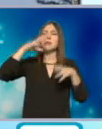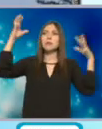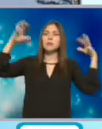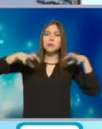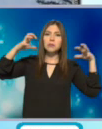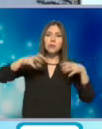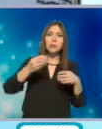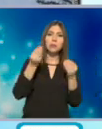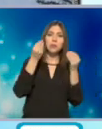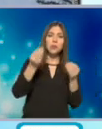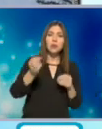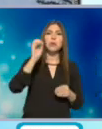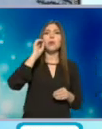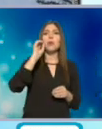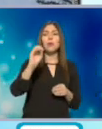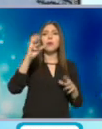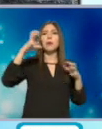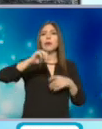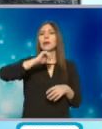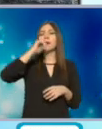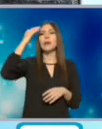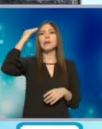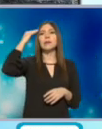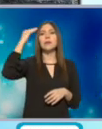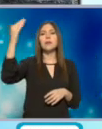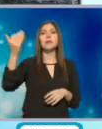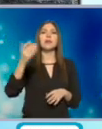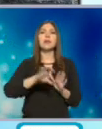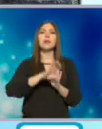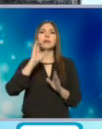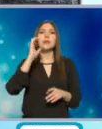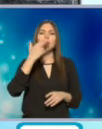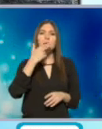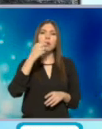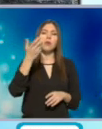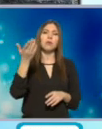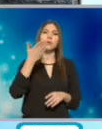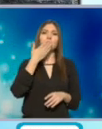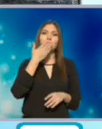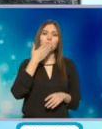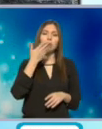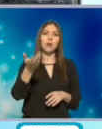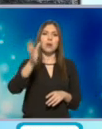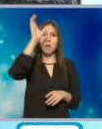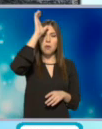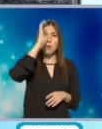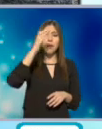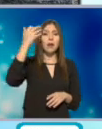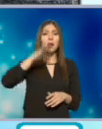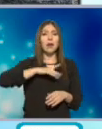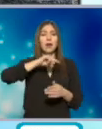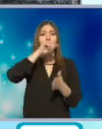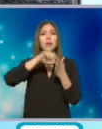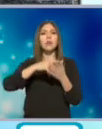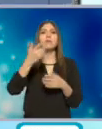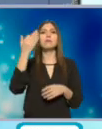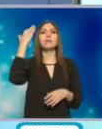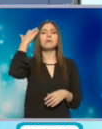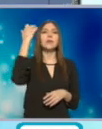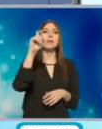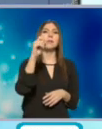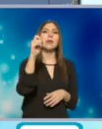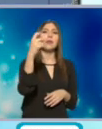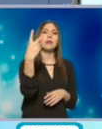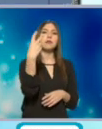o sequías prolongadas como en Coahuila, Sonora, Chihuahua. Hay lugares que tienen 22 años que no no llueve.